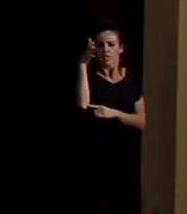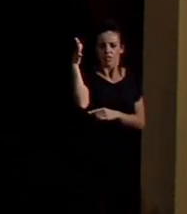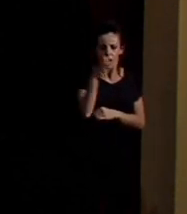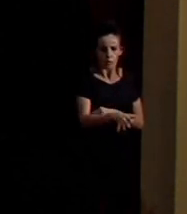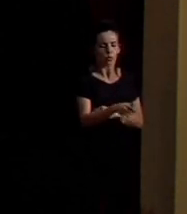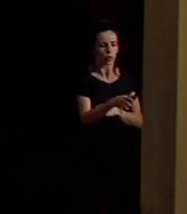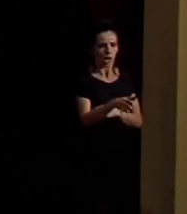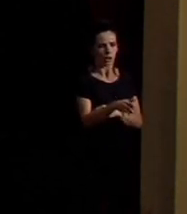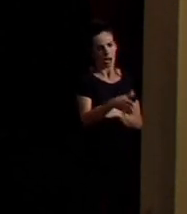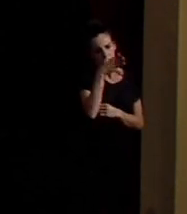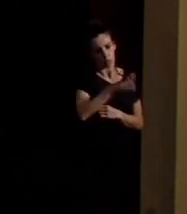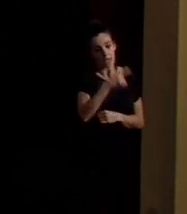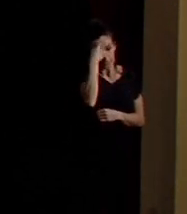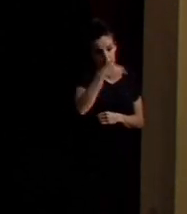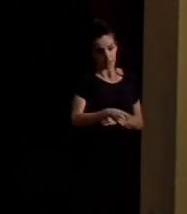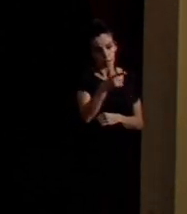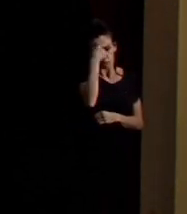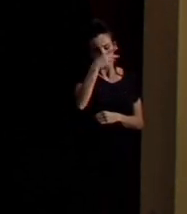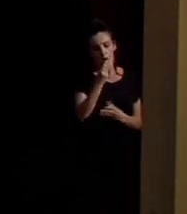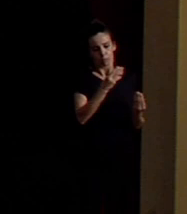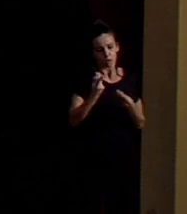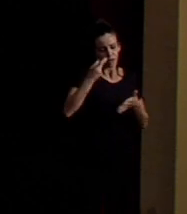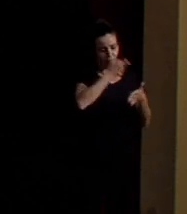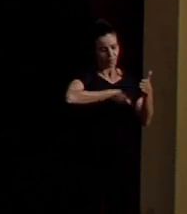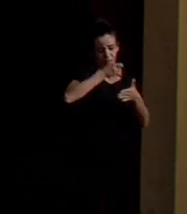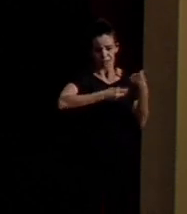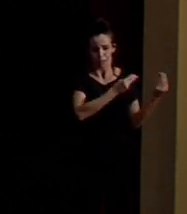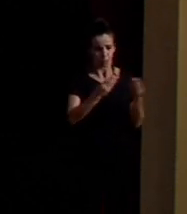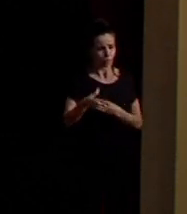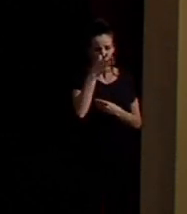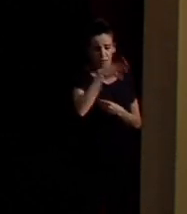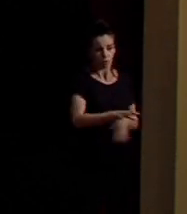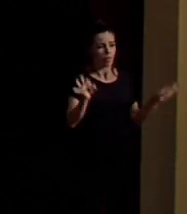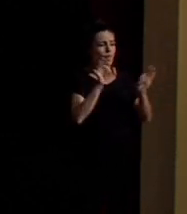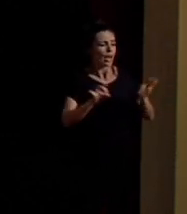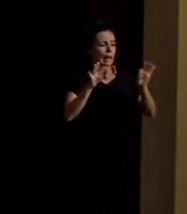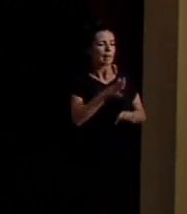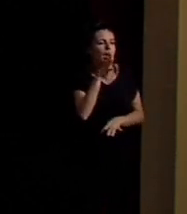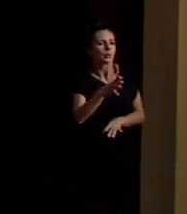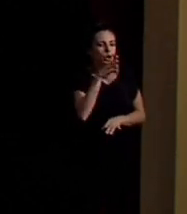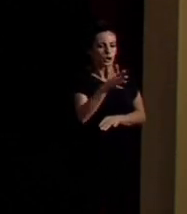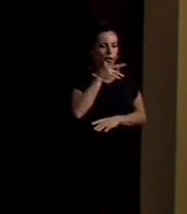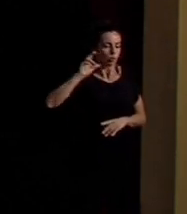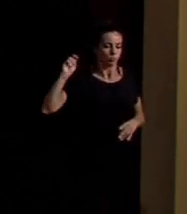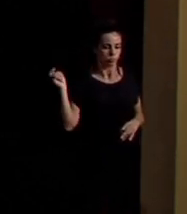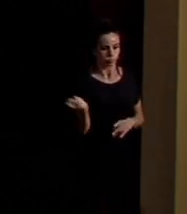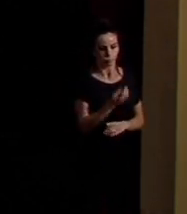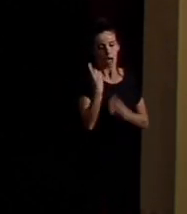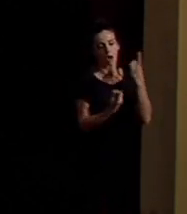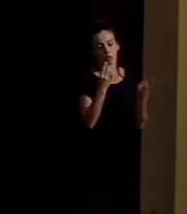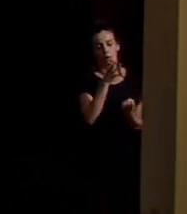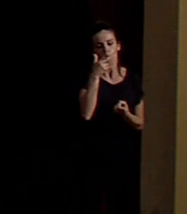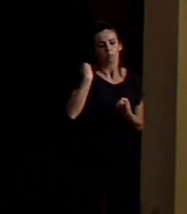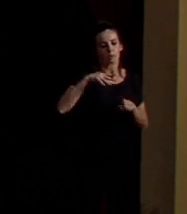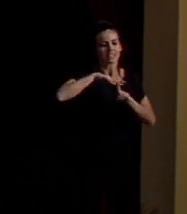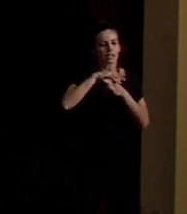se llega a tener conocimiento. En este tipo de delitos ya saben que hay muchísimos que no se denuncian por muchísimas circunstancias, entre otras por la situación de